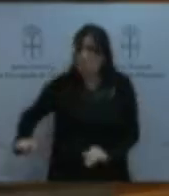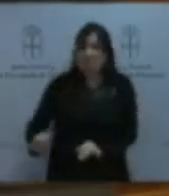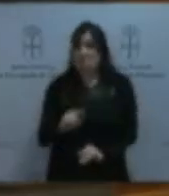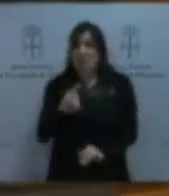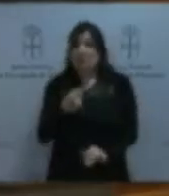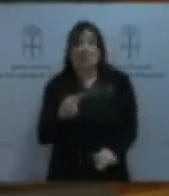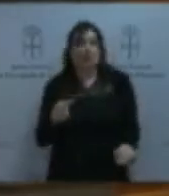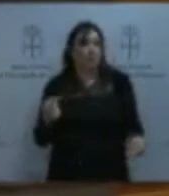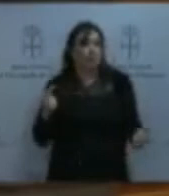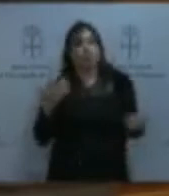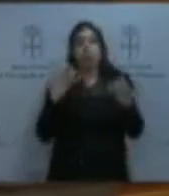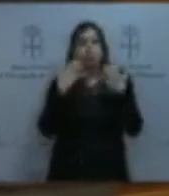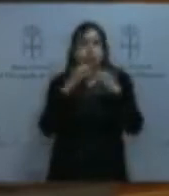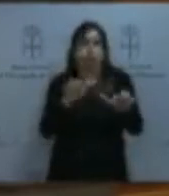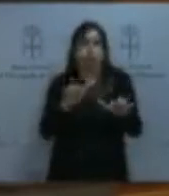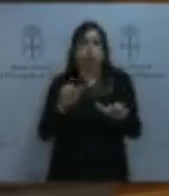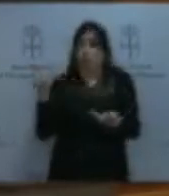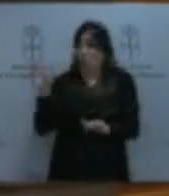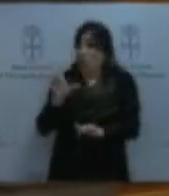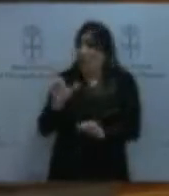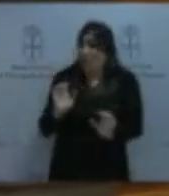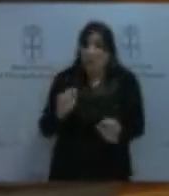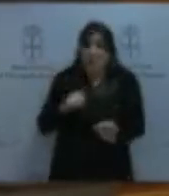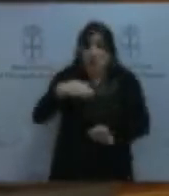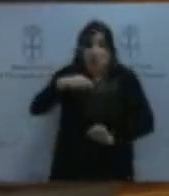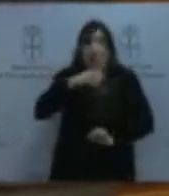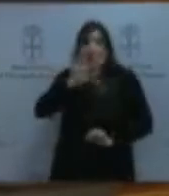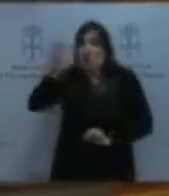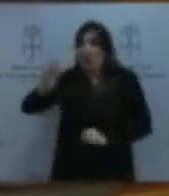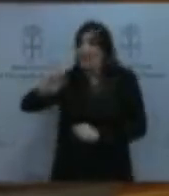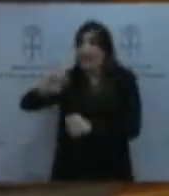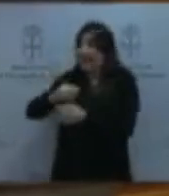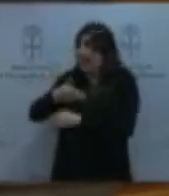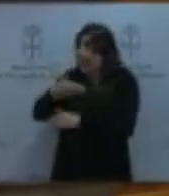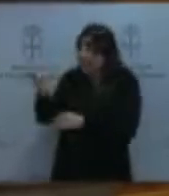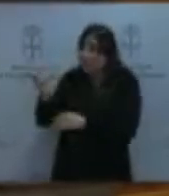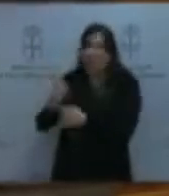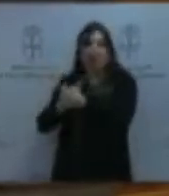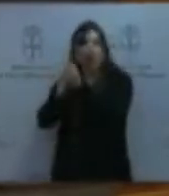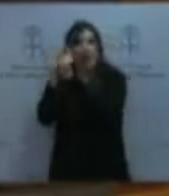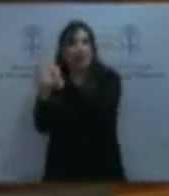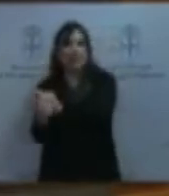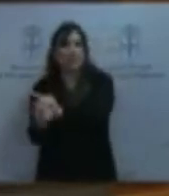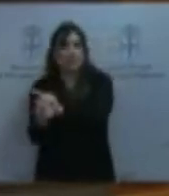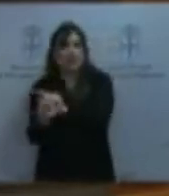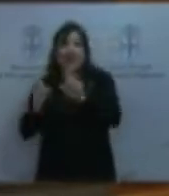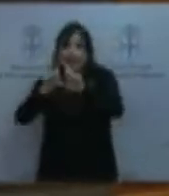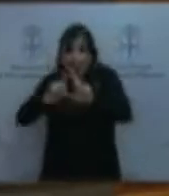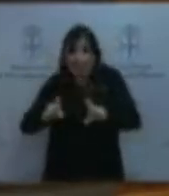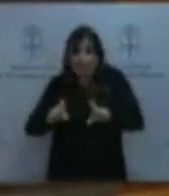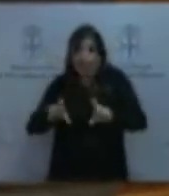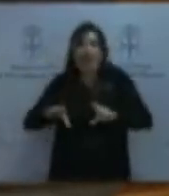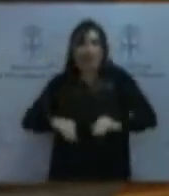demás países la evolución ha sido justo la contraria en tiempos de recesión. Han sido las empresas las que han asumido ese coste. Por